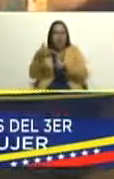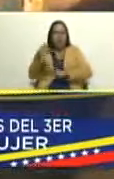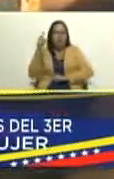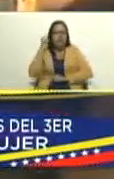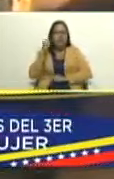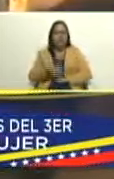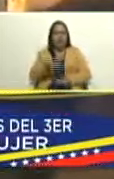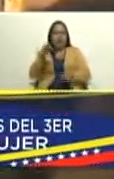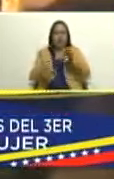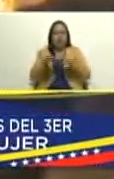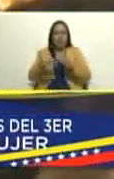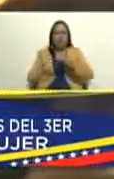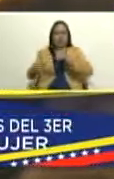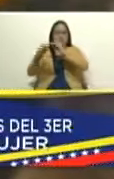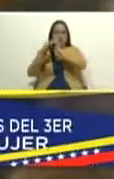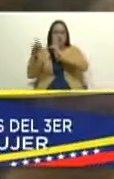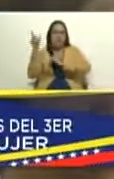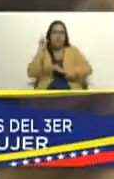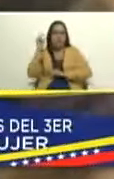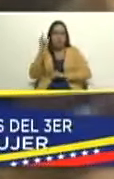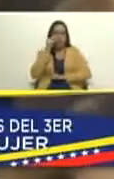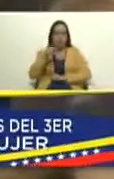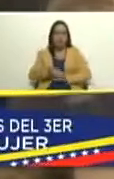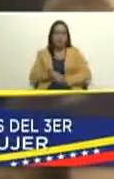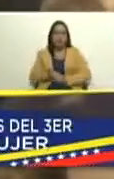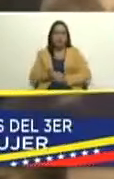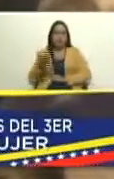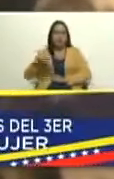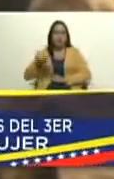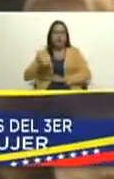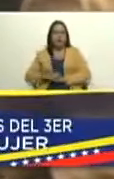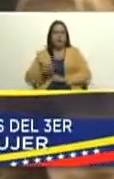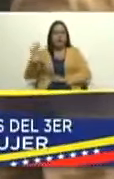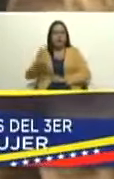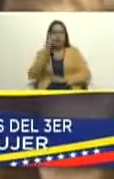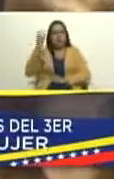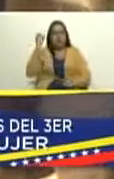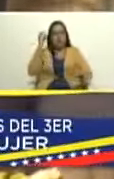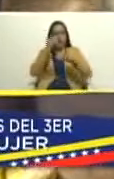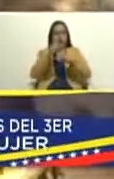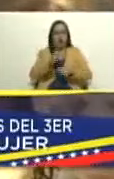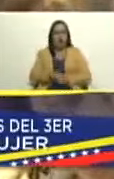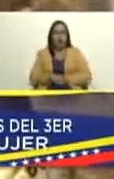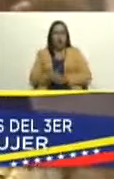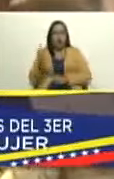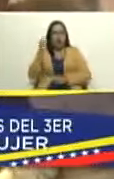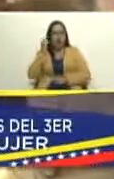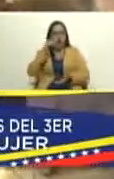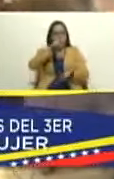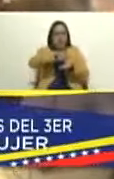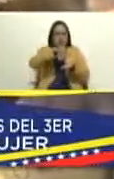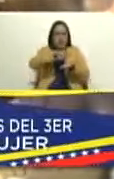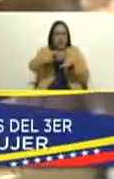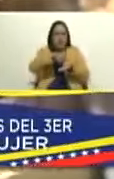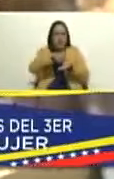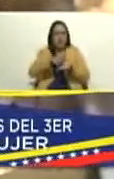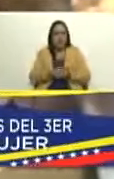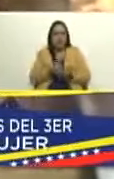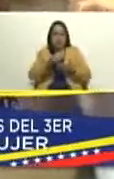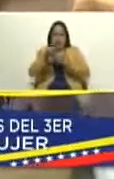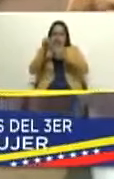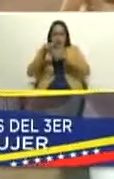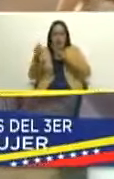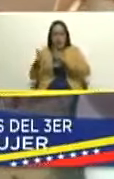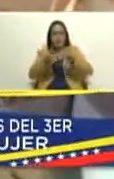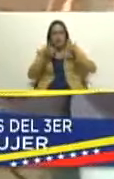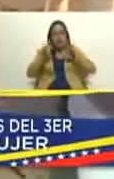género. Fundamental. Quinto vértice, mujer protagonista y participativa. Y sexto